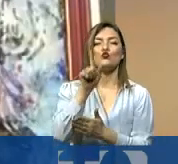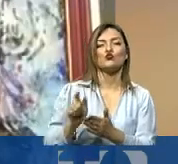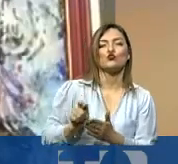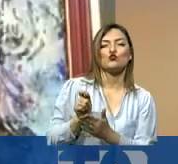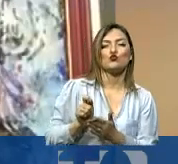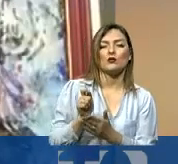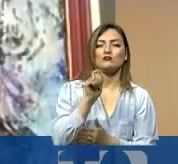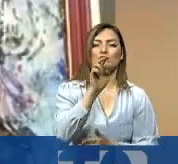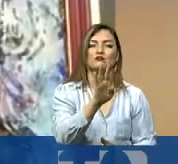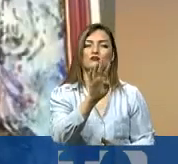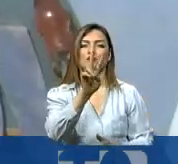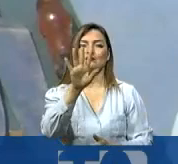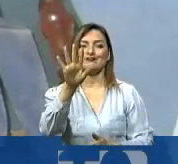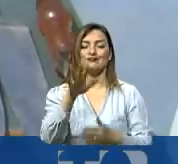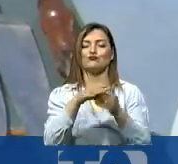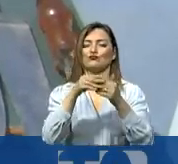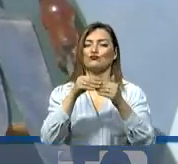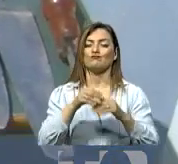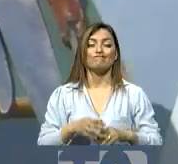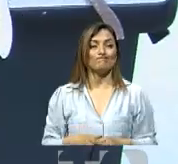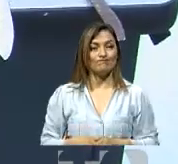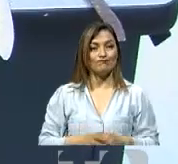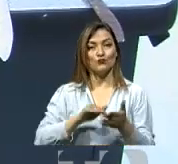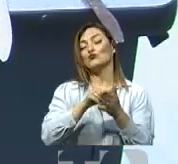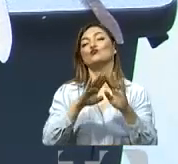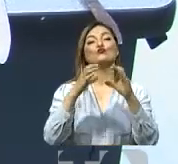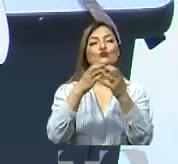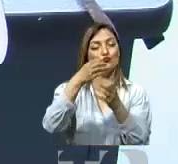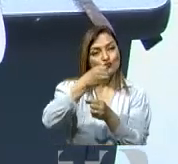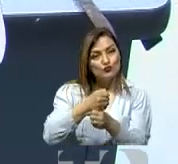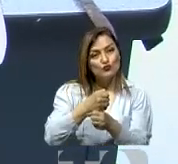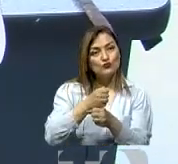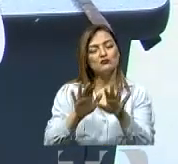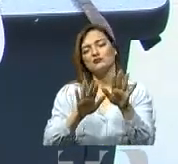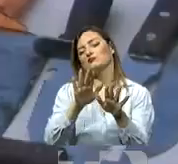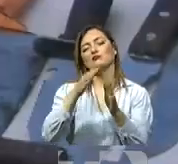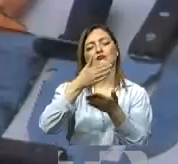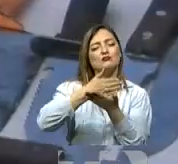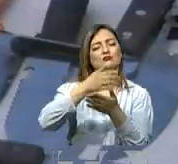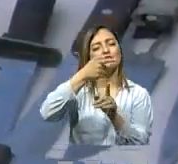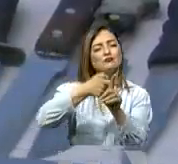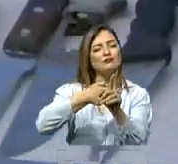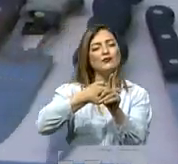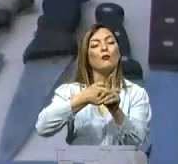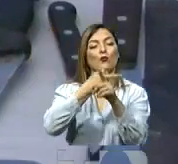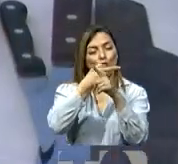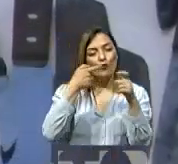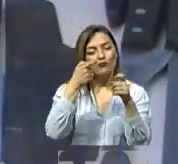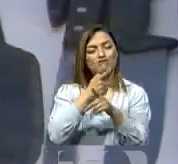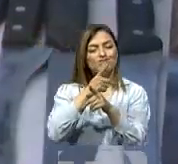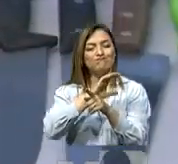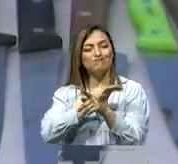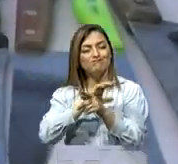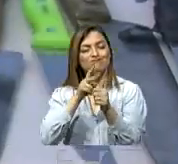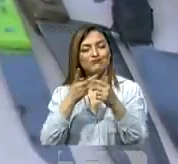decir $425. Miembros de la Comisión de Seguridad esperan que hasta mediados de marzo el Consejo Metropolitano realice